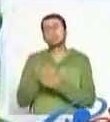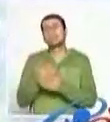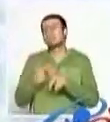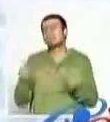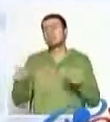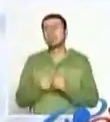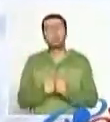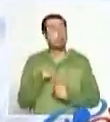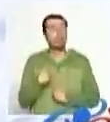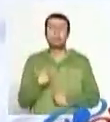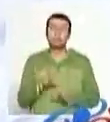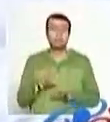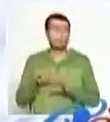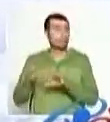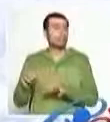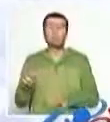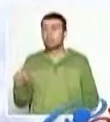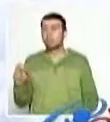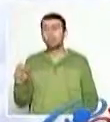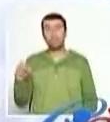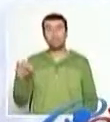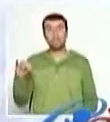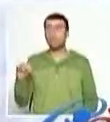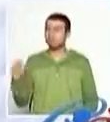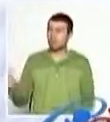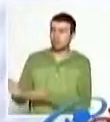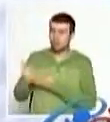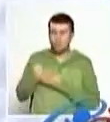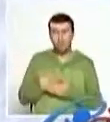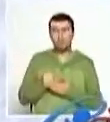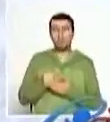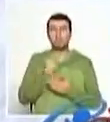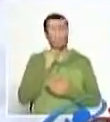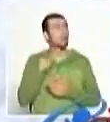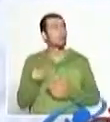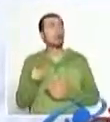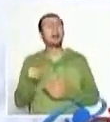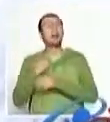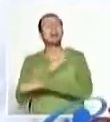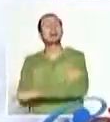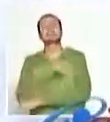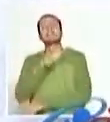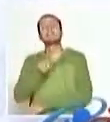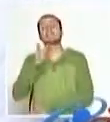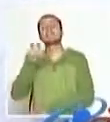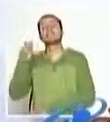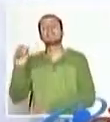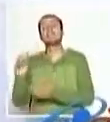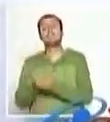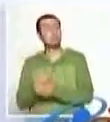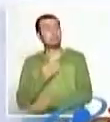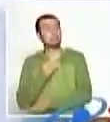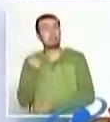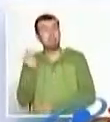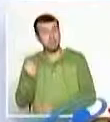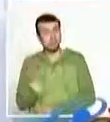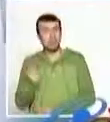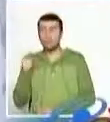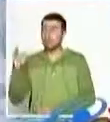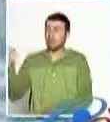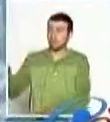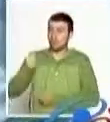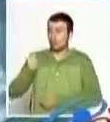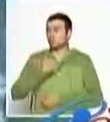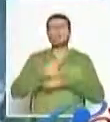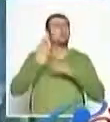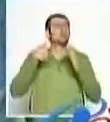el cáncer, que esto, no, que es aquello. Que recuerde que el noni valía 170 mil por una botella porque todo lo curaba. Claro. Y ya vale 30 mil y pasó con